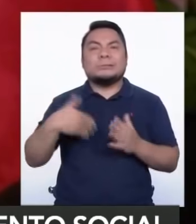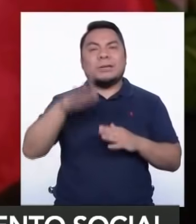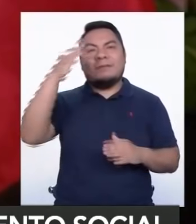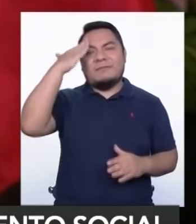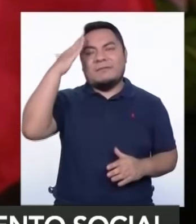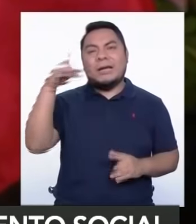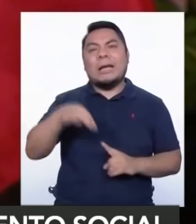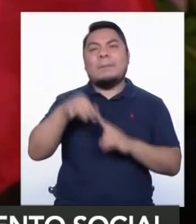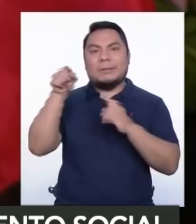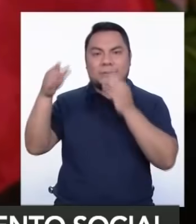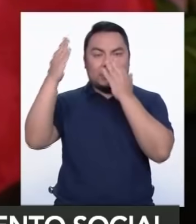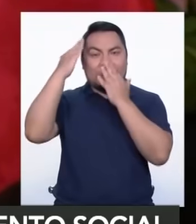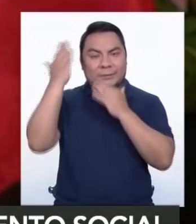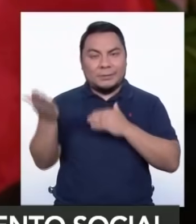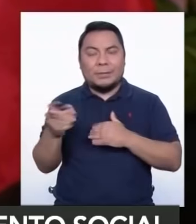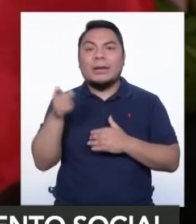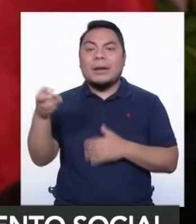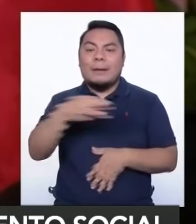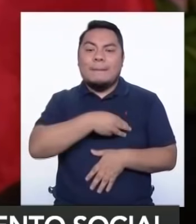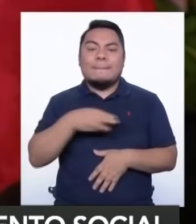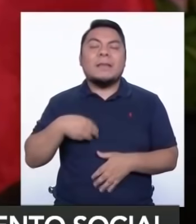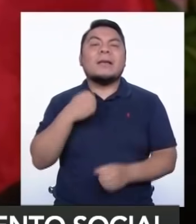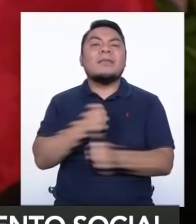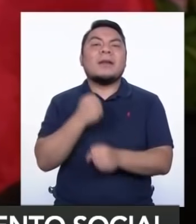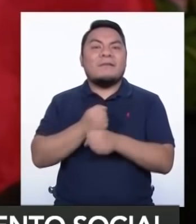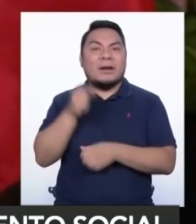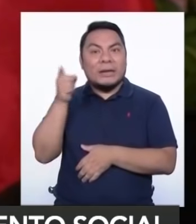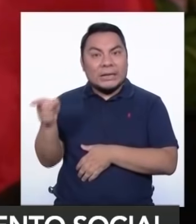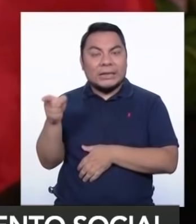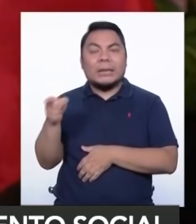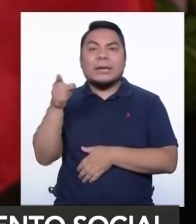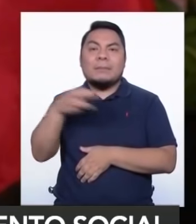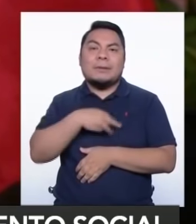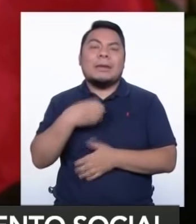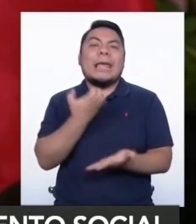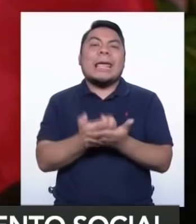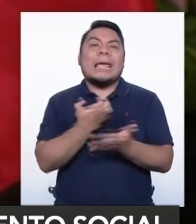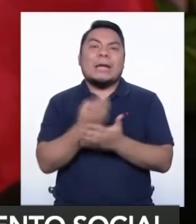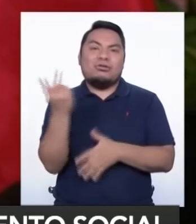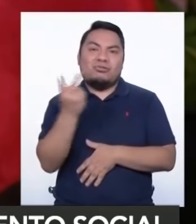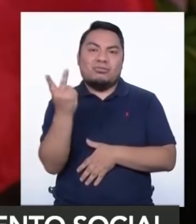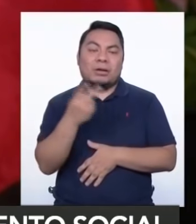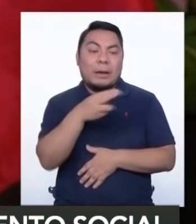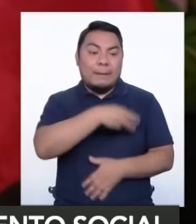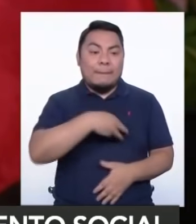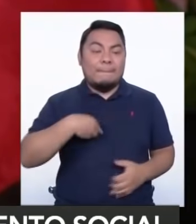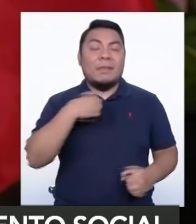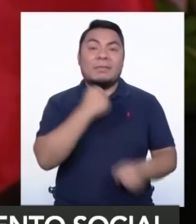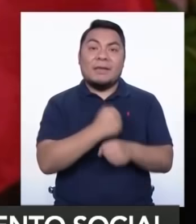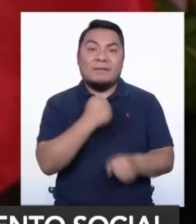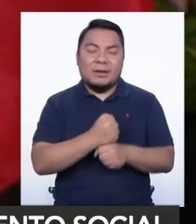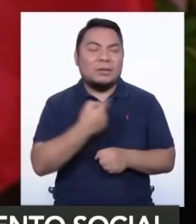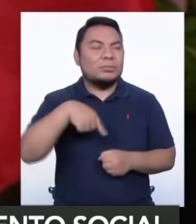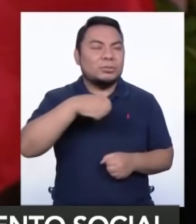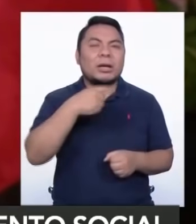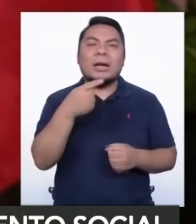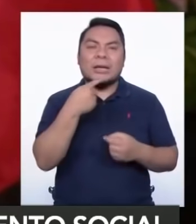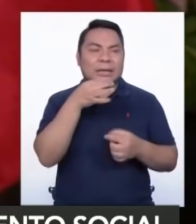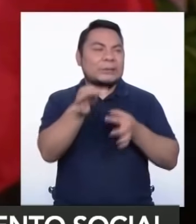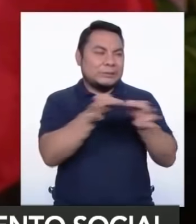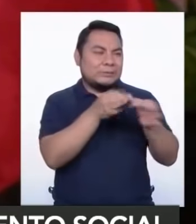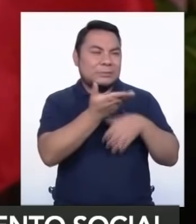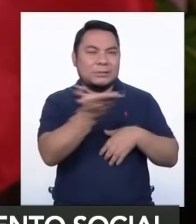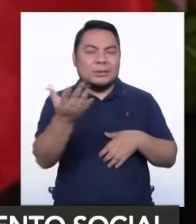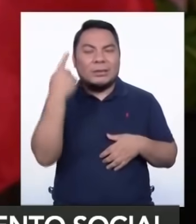por ser su especialidad. La ministra de Trabajo y la ministra de Economía. La ministra de Trabajo, el esfuerzo que estamos haciendo para que, ante